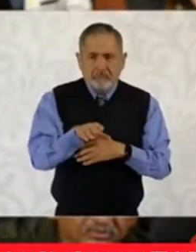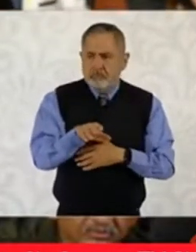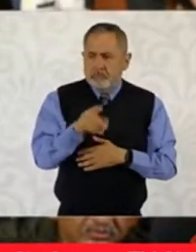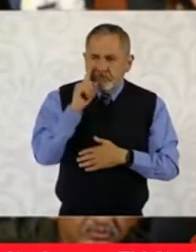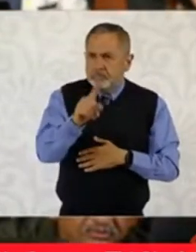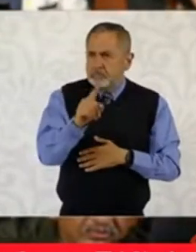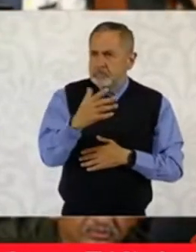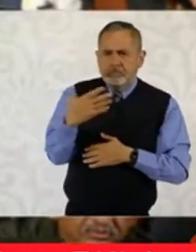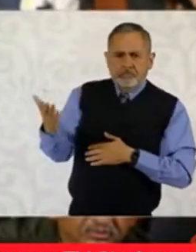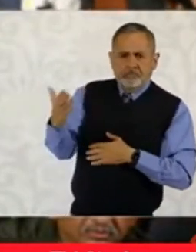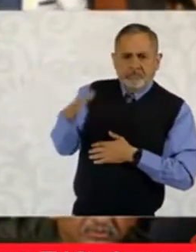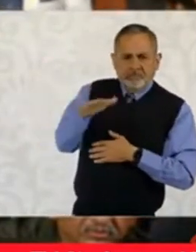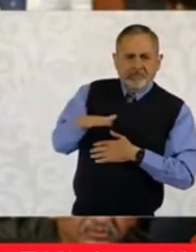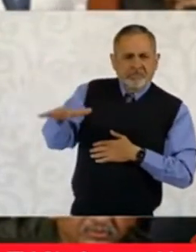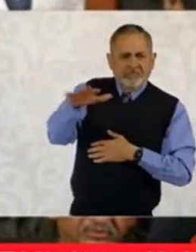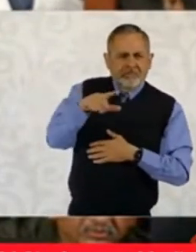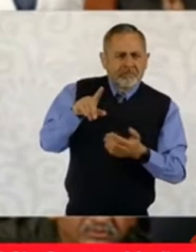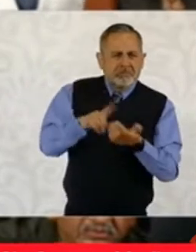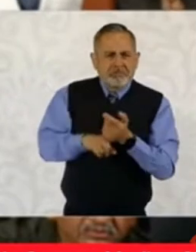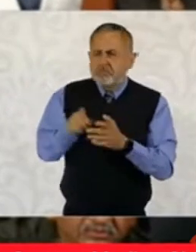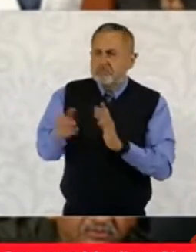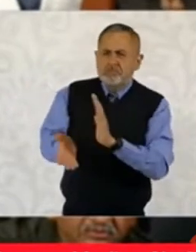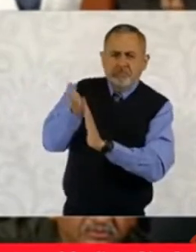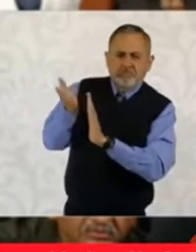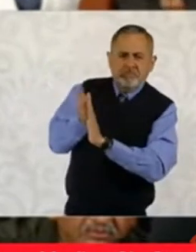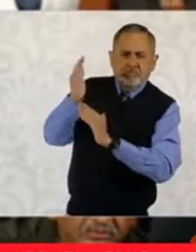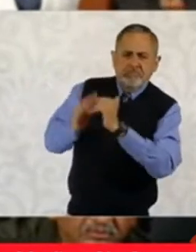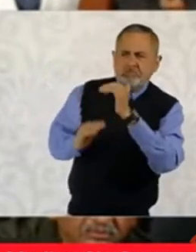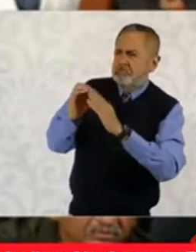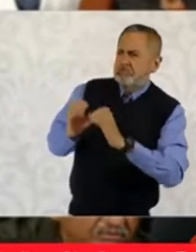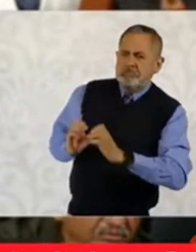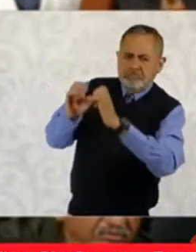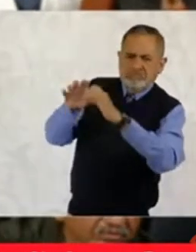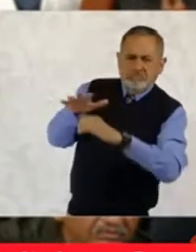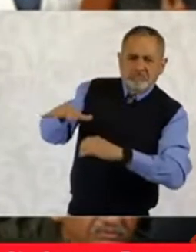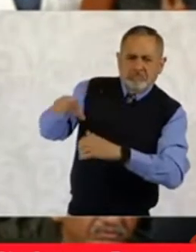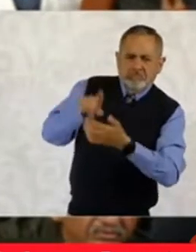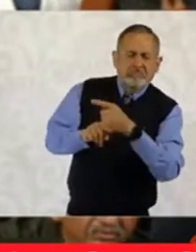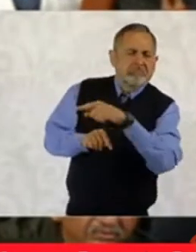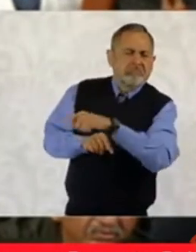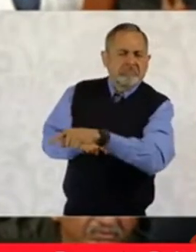derecha empieza la construcción, la primera construcción, que es